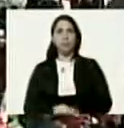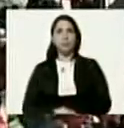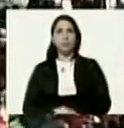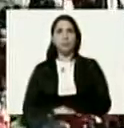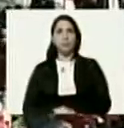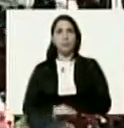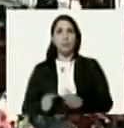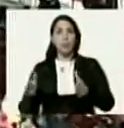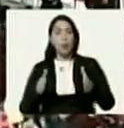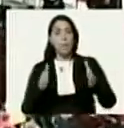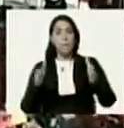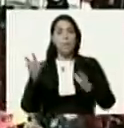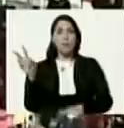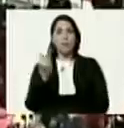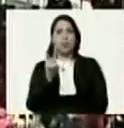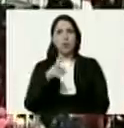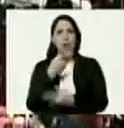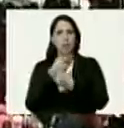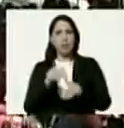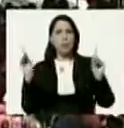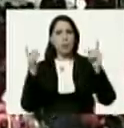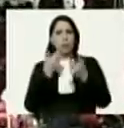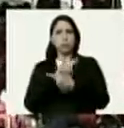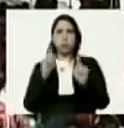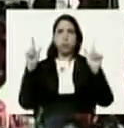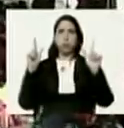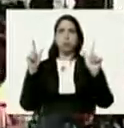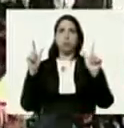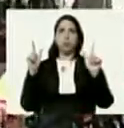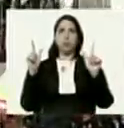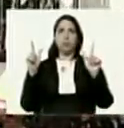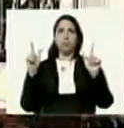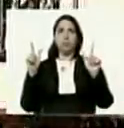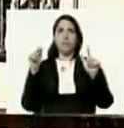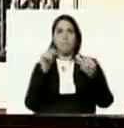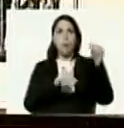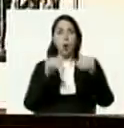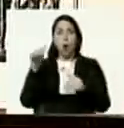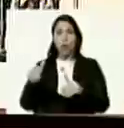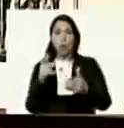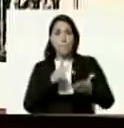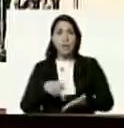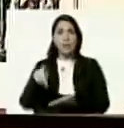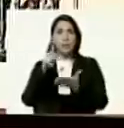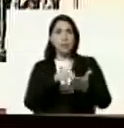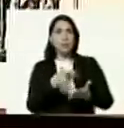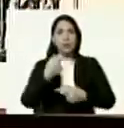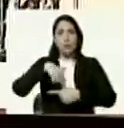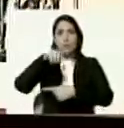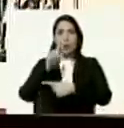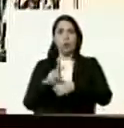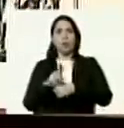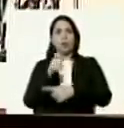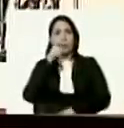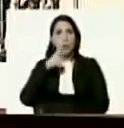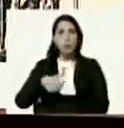El camino de Venezuela es la democracia, la libertad, el voto, la participación, el protagonismo del